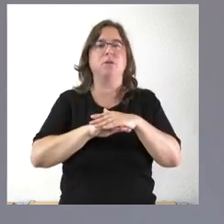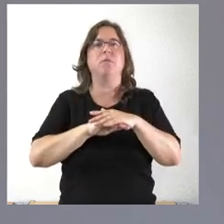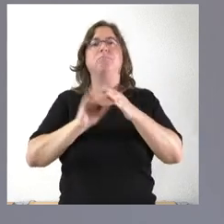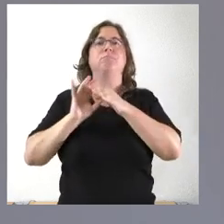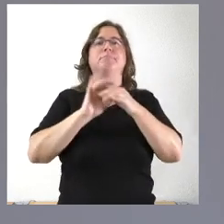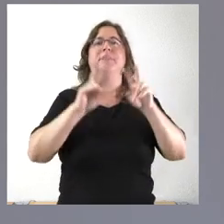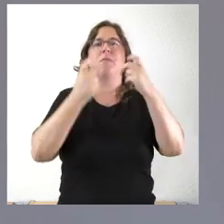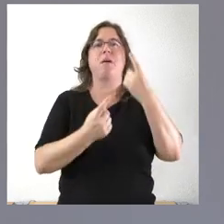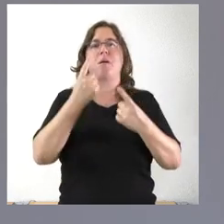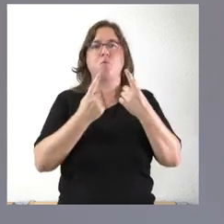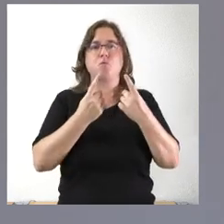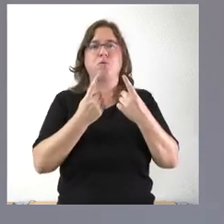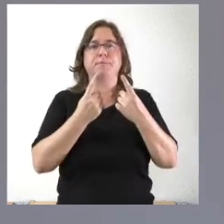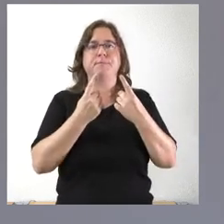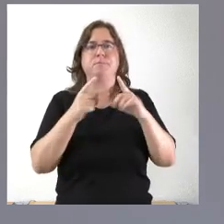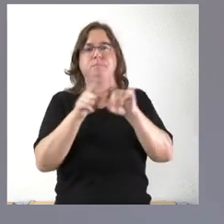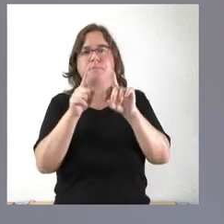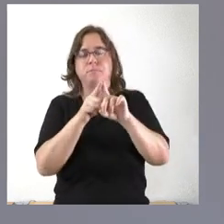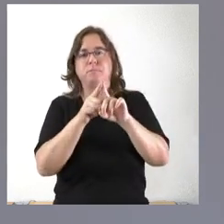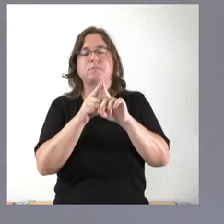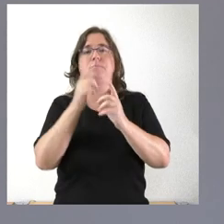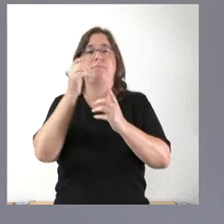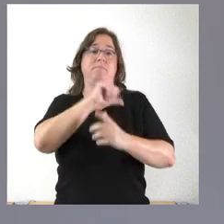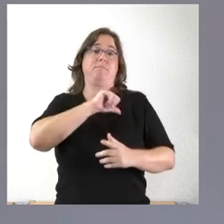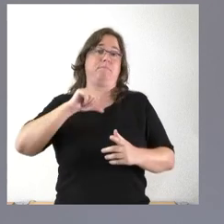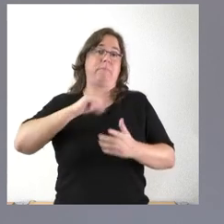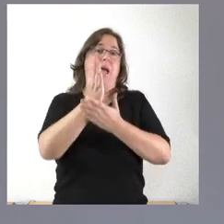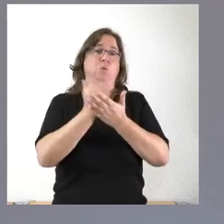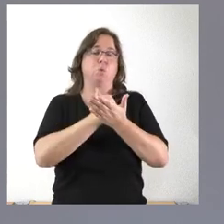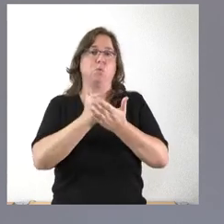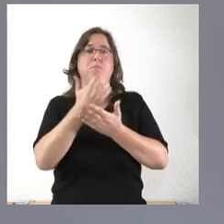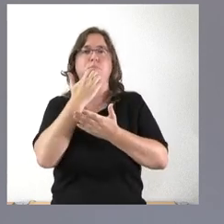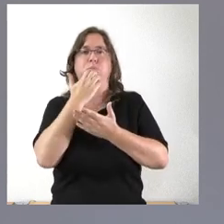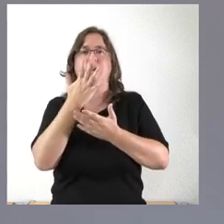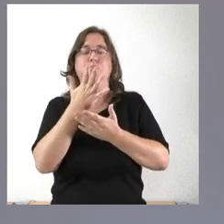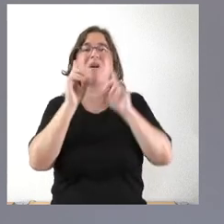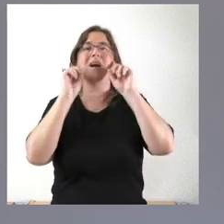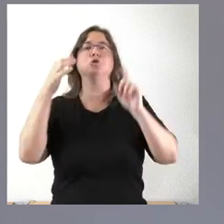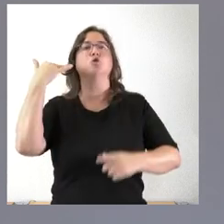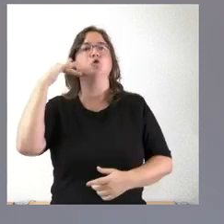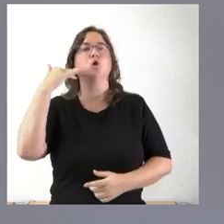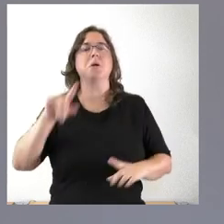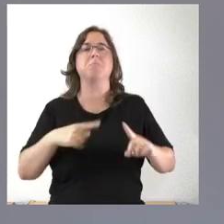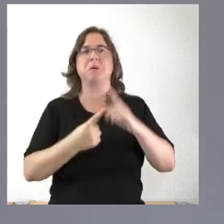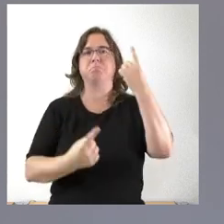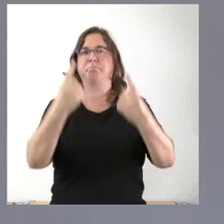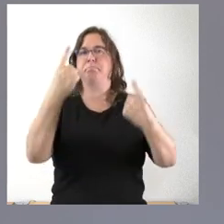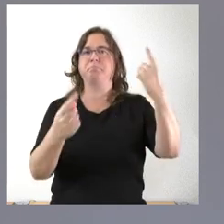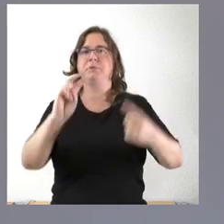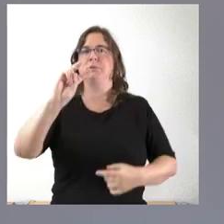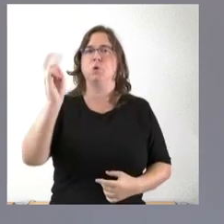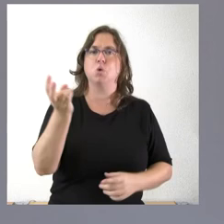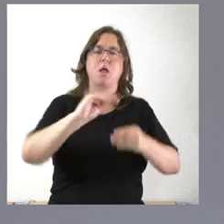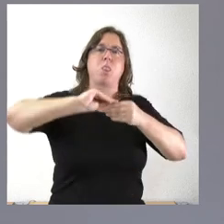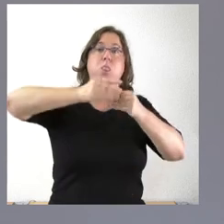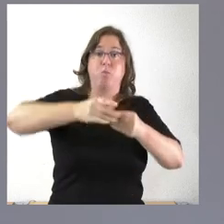con algunas actuaciones de ámbito autonómico que se centran allí, en el caso concreto de Soria, y alguna otra que venía en la documentación que se